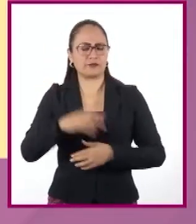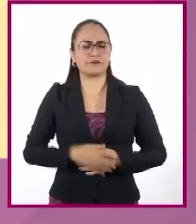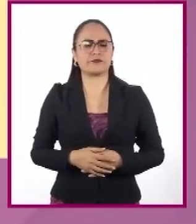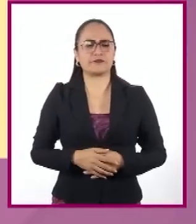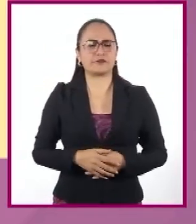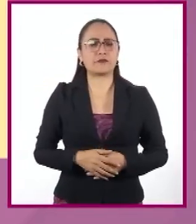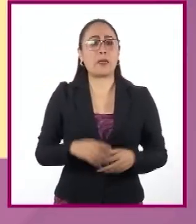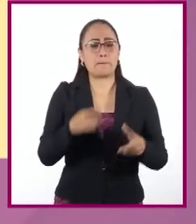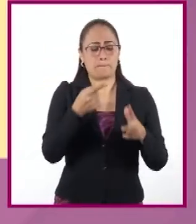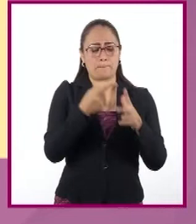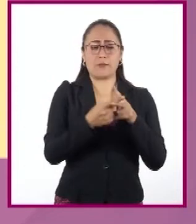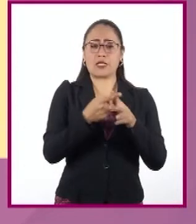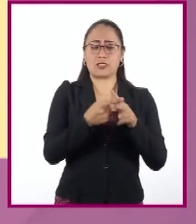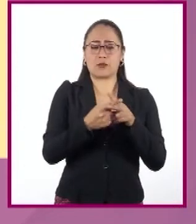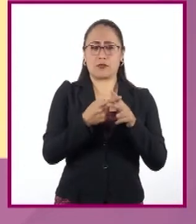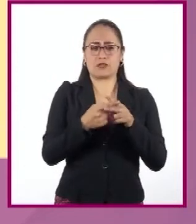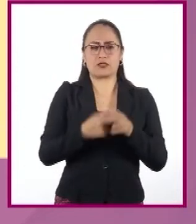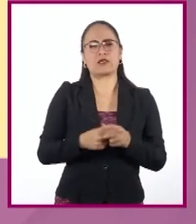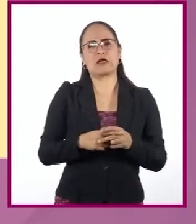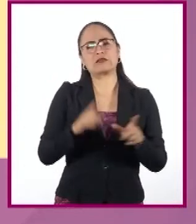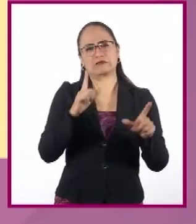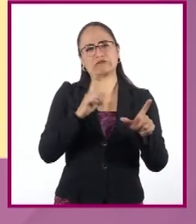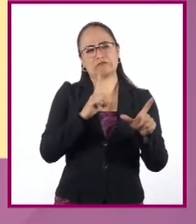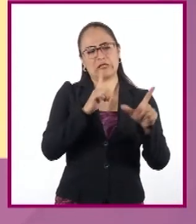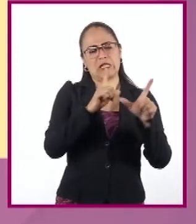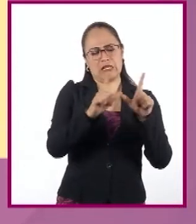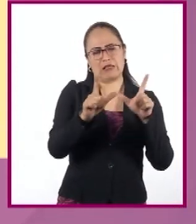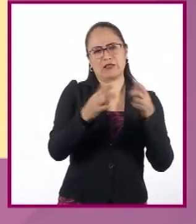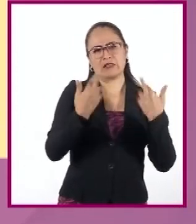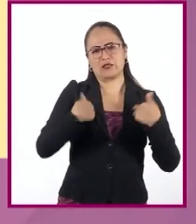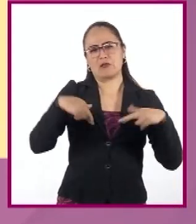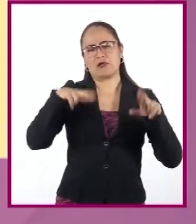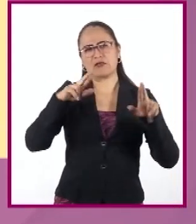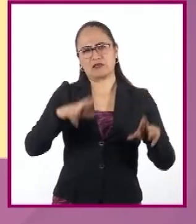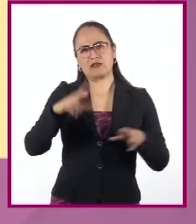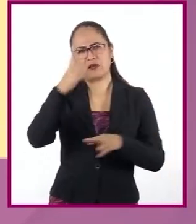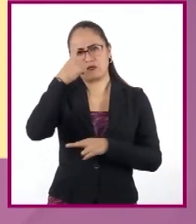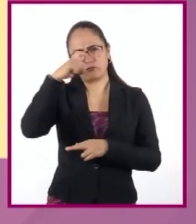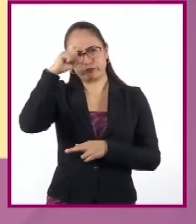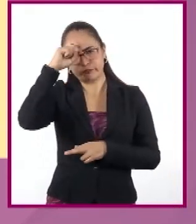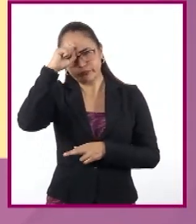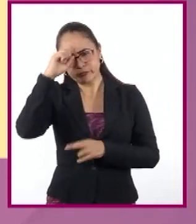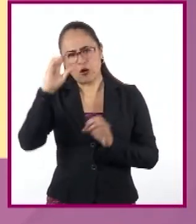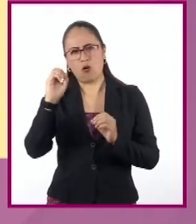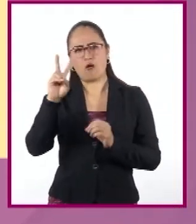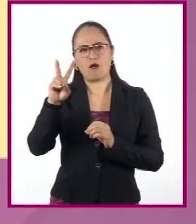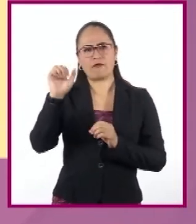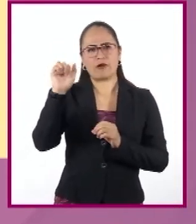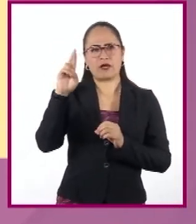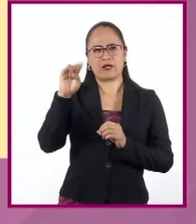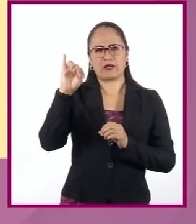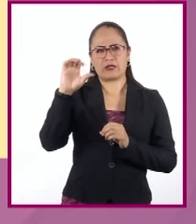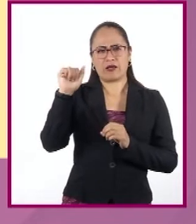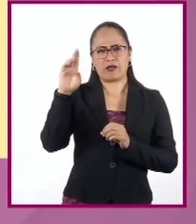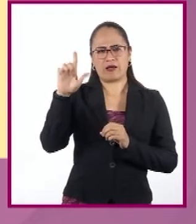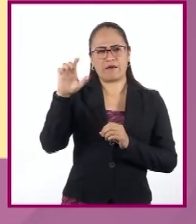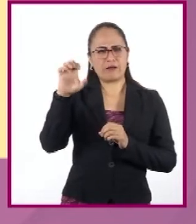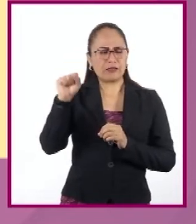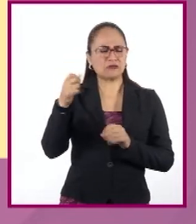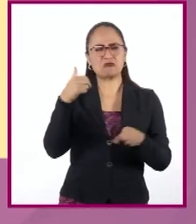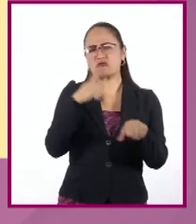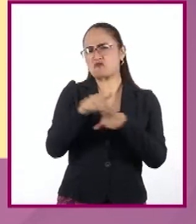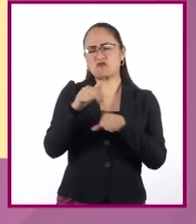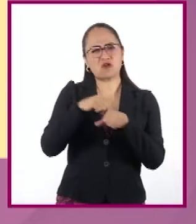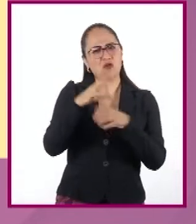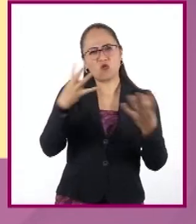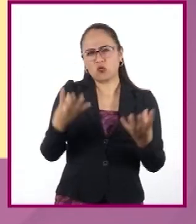En matemáticas, las letras pueden representar literales, incógnitas o variables, los cuales son números generales,